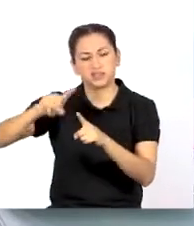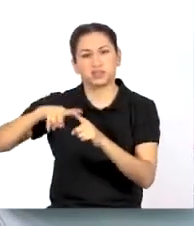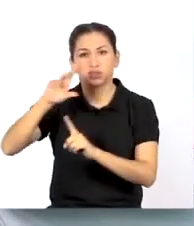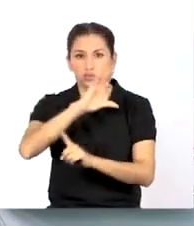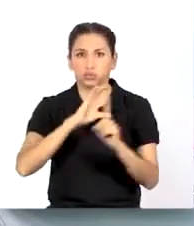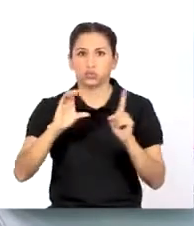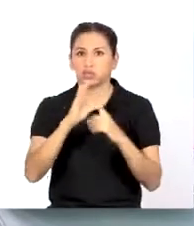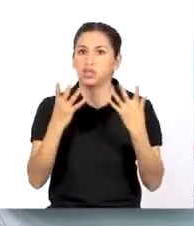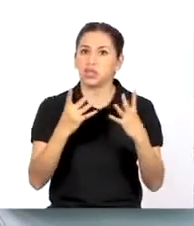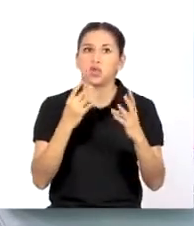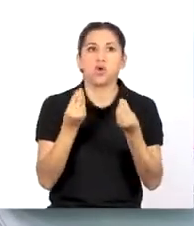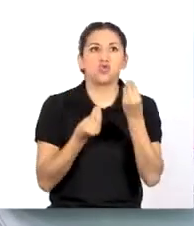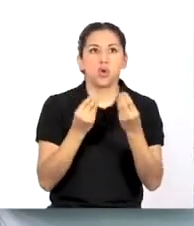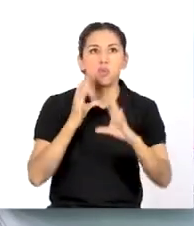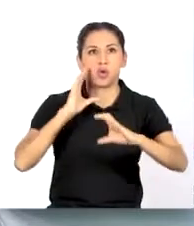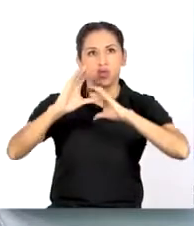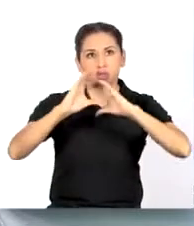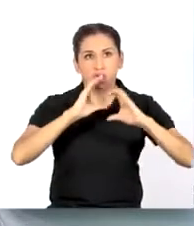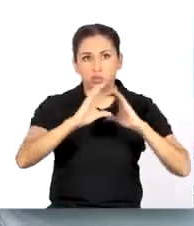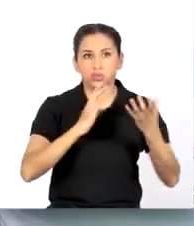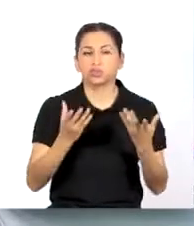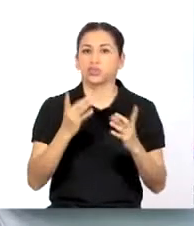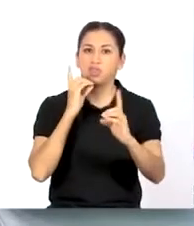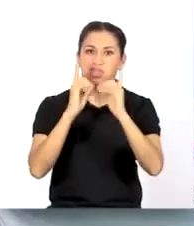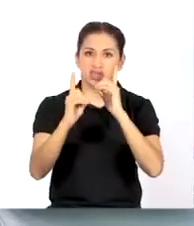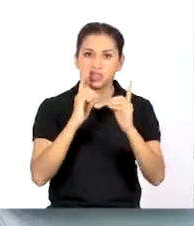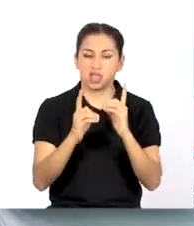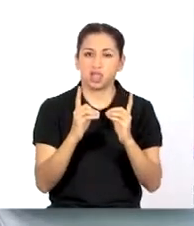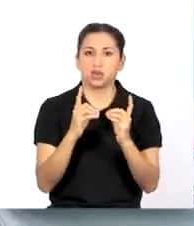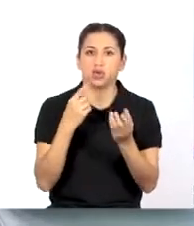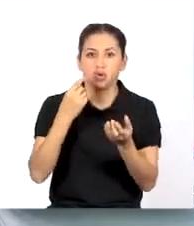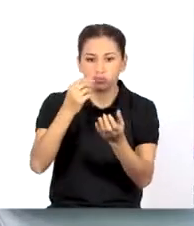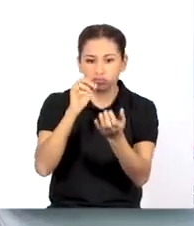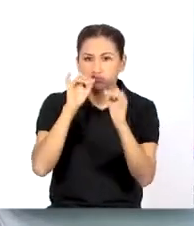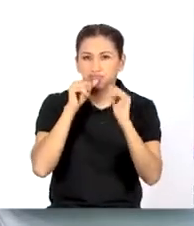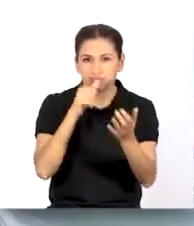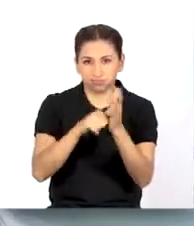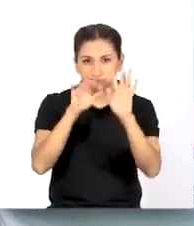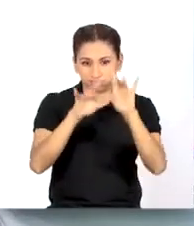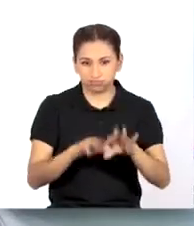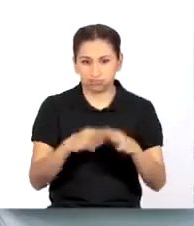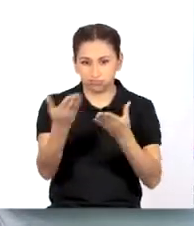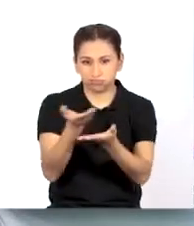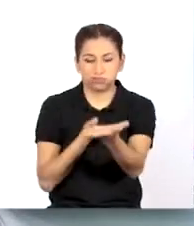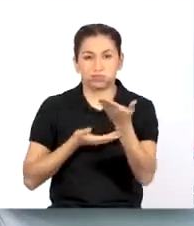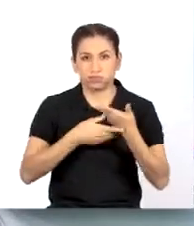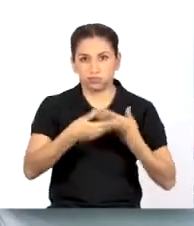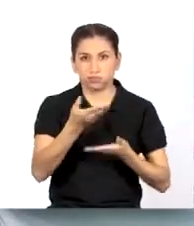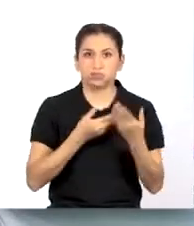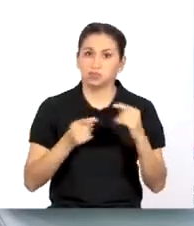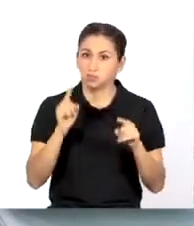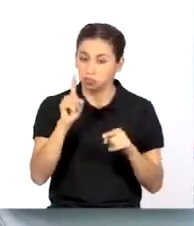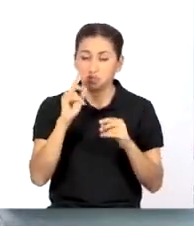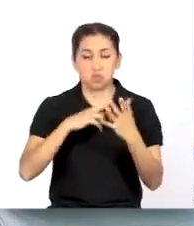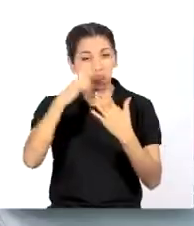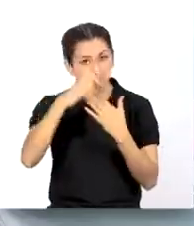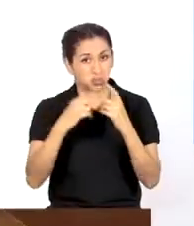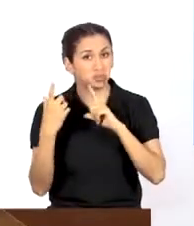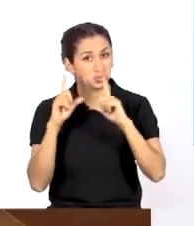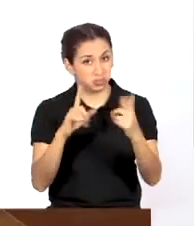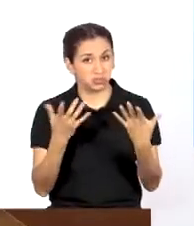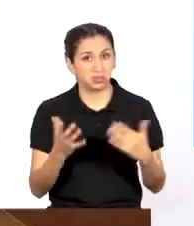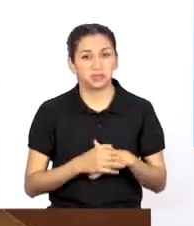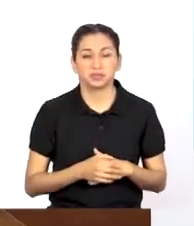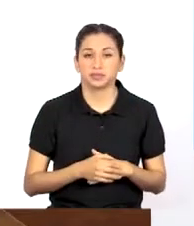diversidad cultural a través del diálogo, de la documentación y de la organización de las ideas que se pueden organizar en un proyecto participativo.